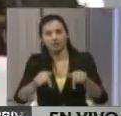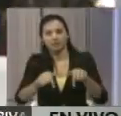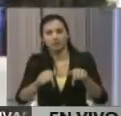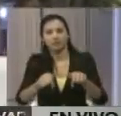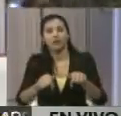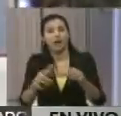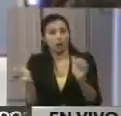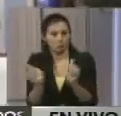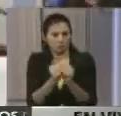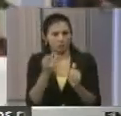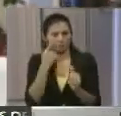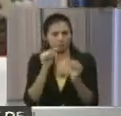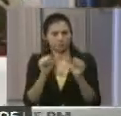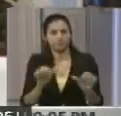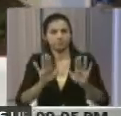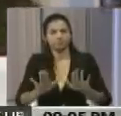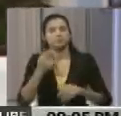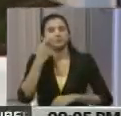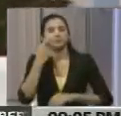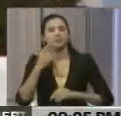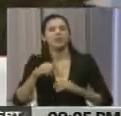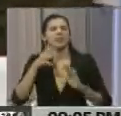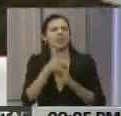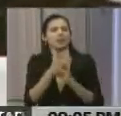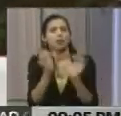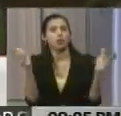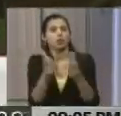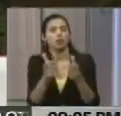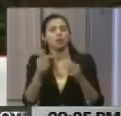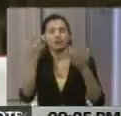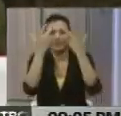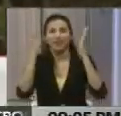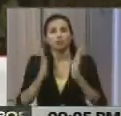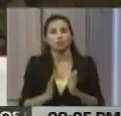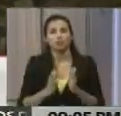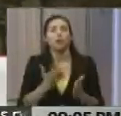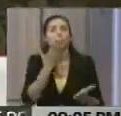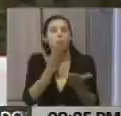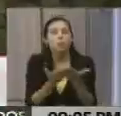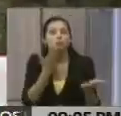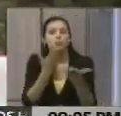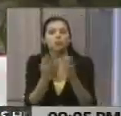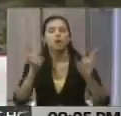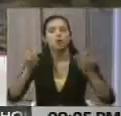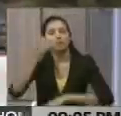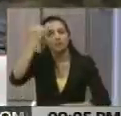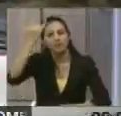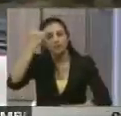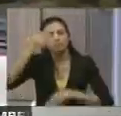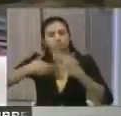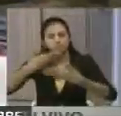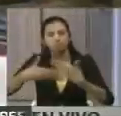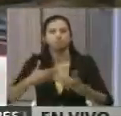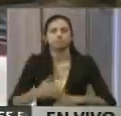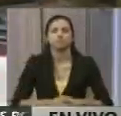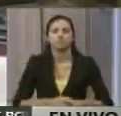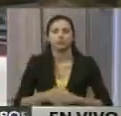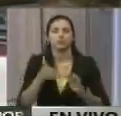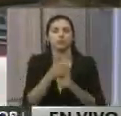que acompañen esta red de encuentros intelectuales que van a seguir aportando ideas para continuar avanzando en este proyecto de